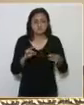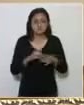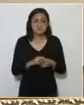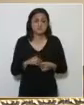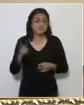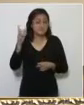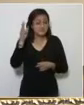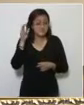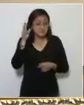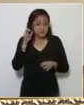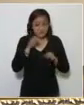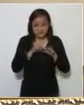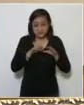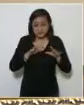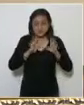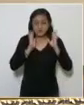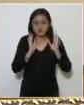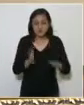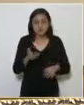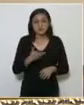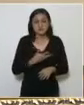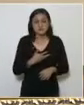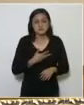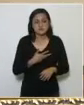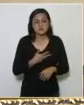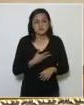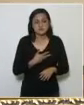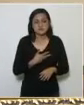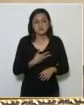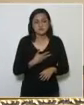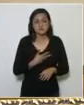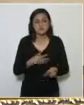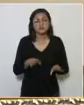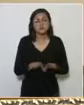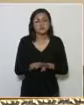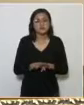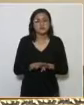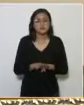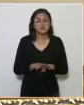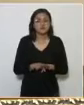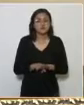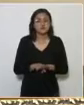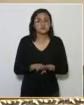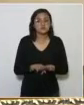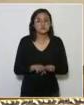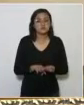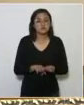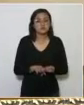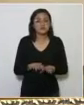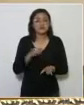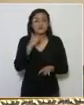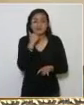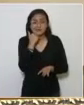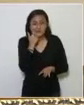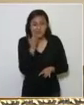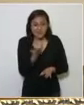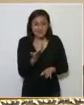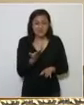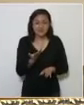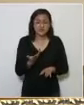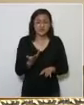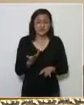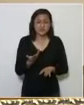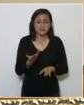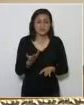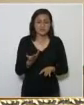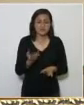De los audios que se publican ya se formó una impresión de que se intenta generar una